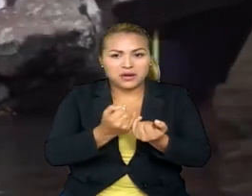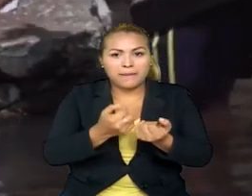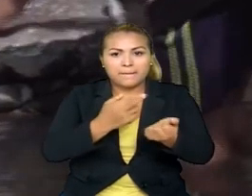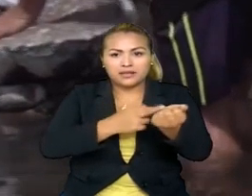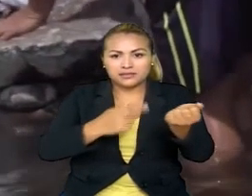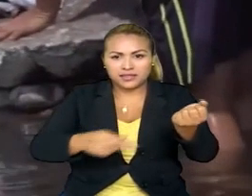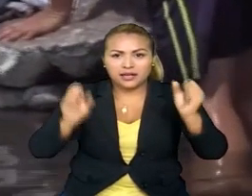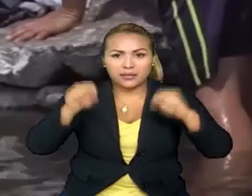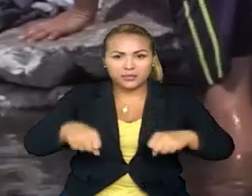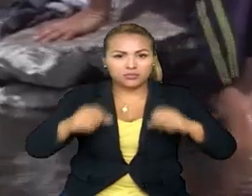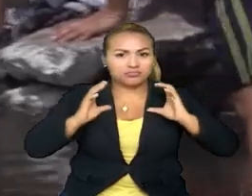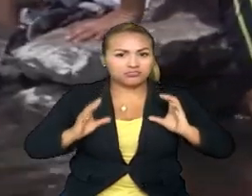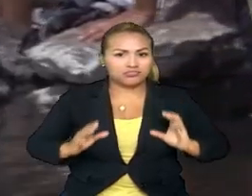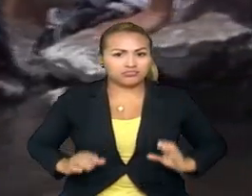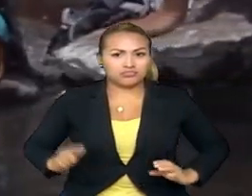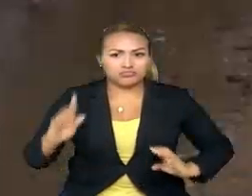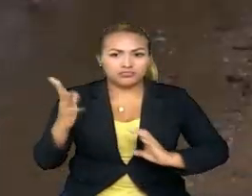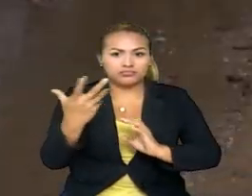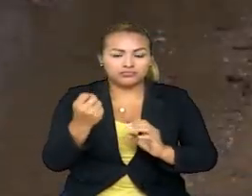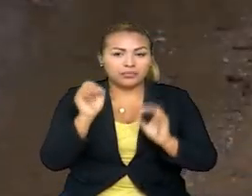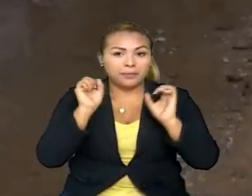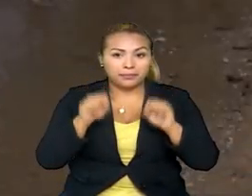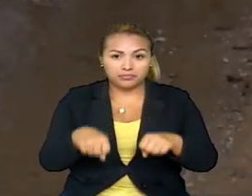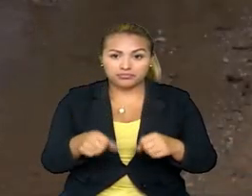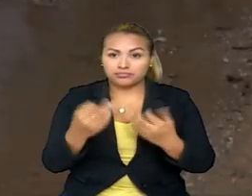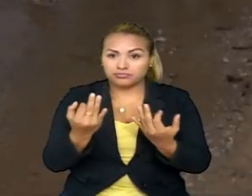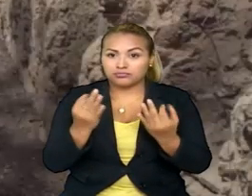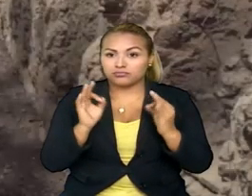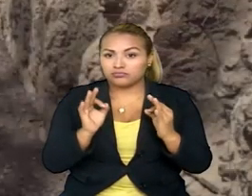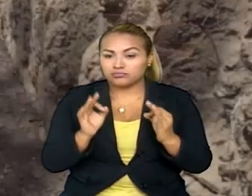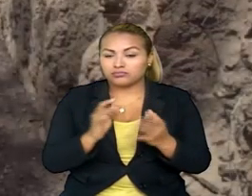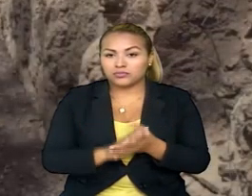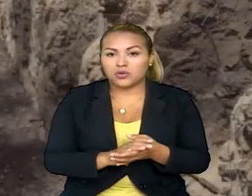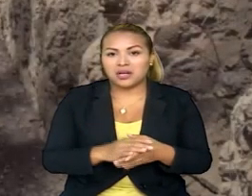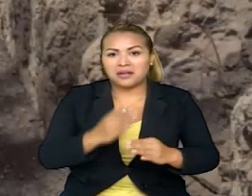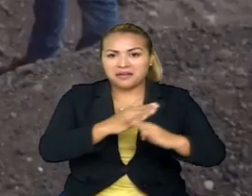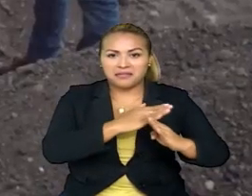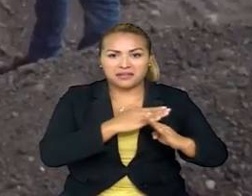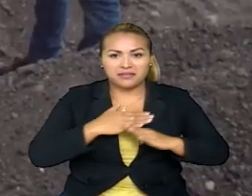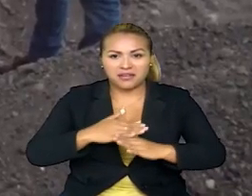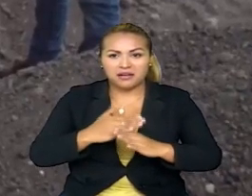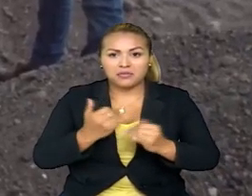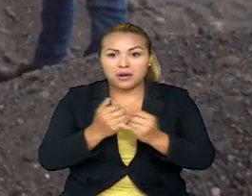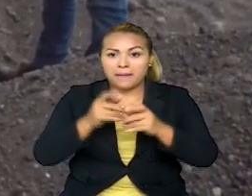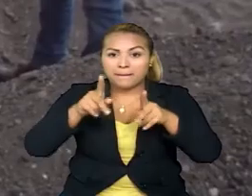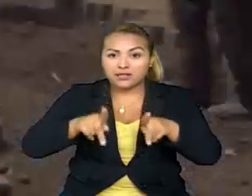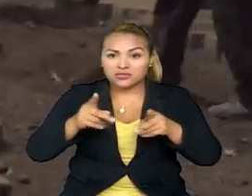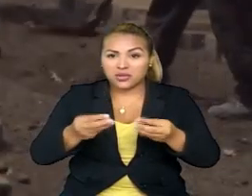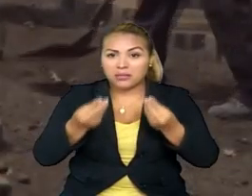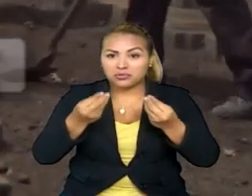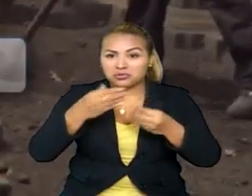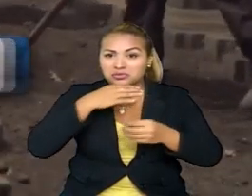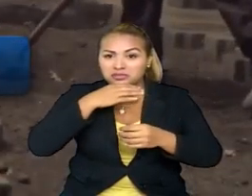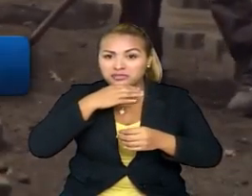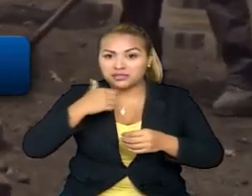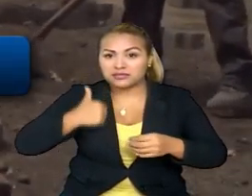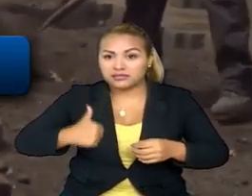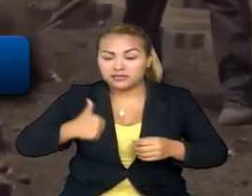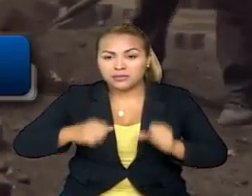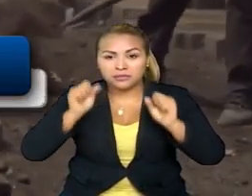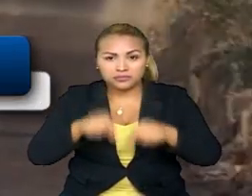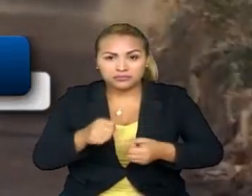consumo de agua podemos mejorar nuestro sistema digestivo el estreñimiento el estreñimiento que resolvemos que los niños actualmente no